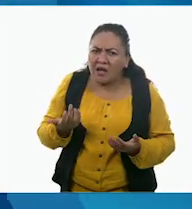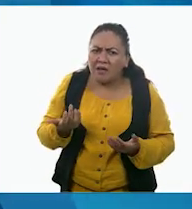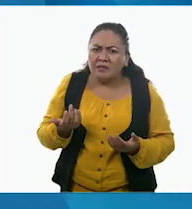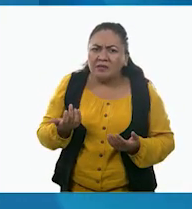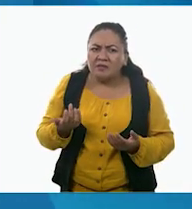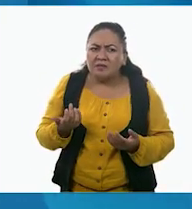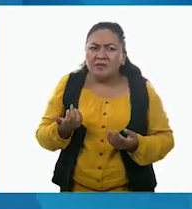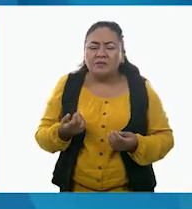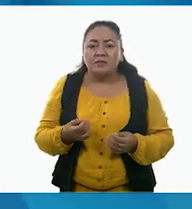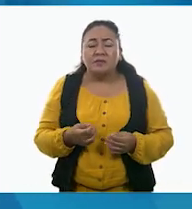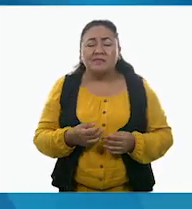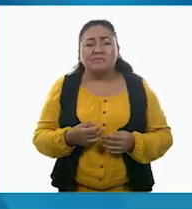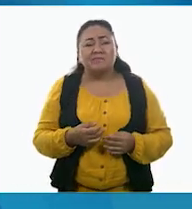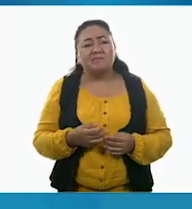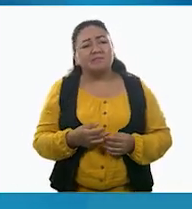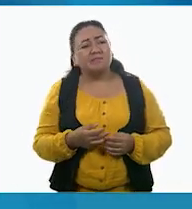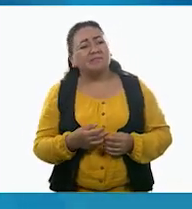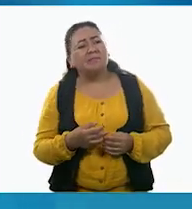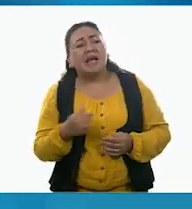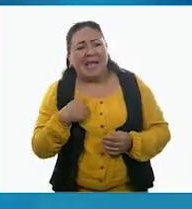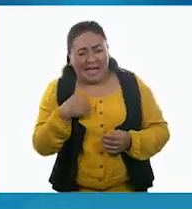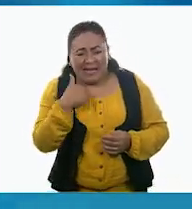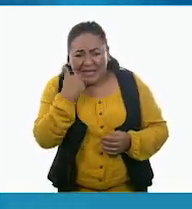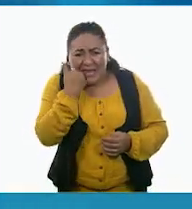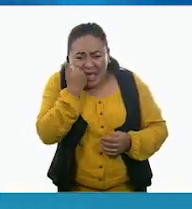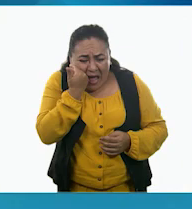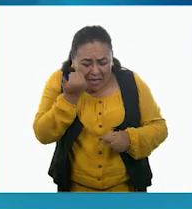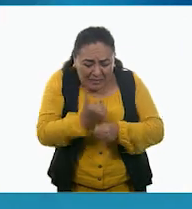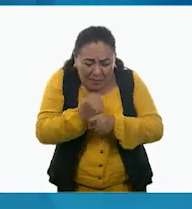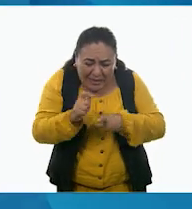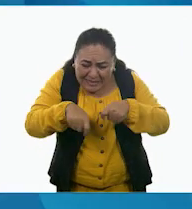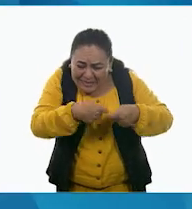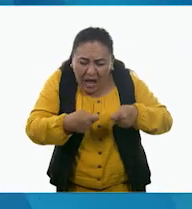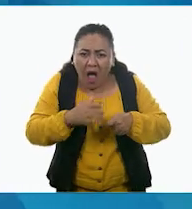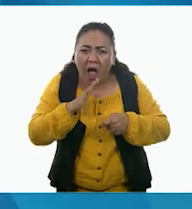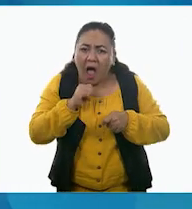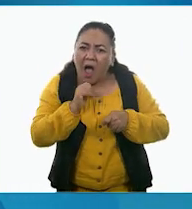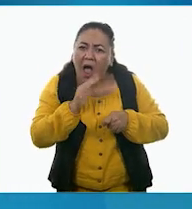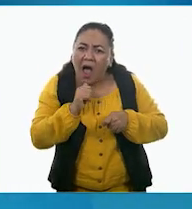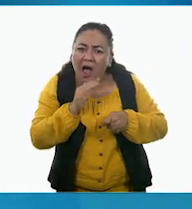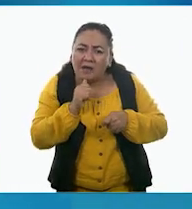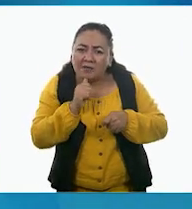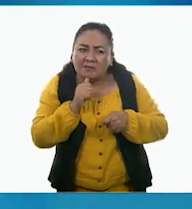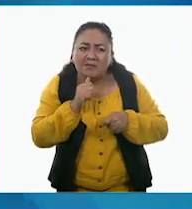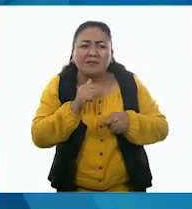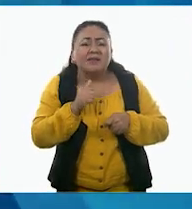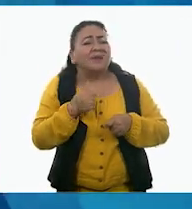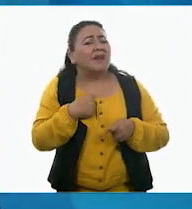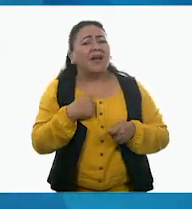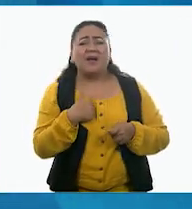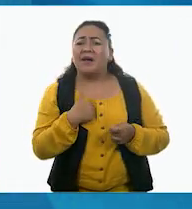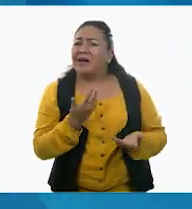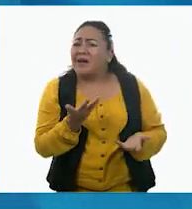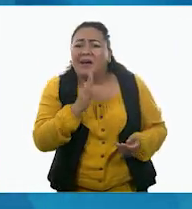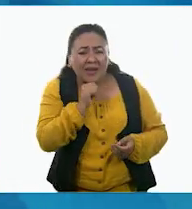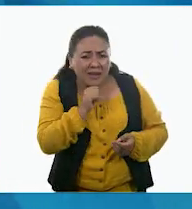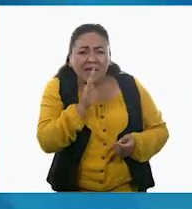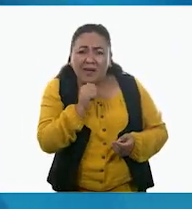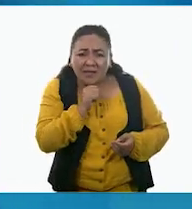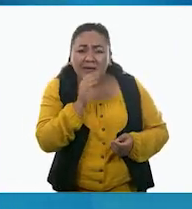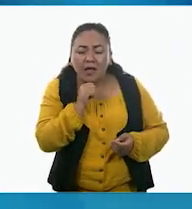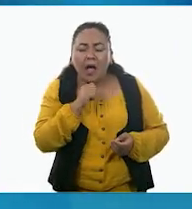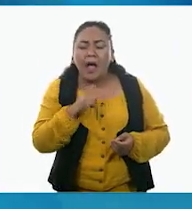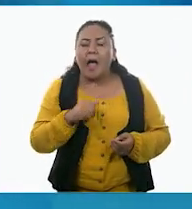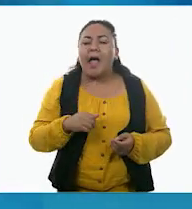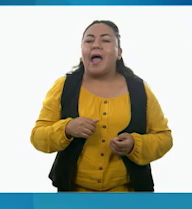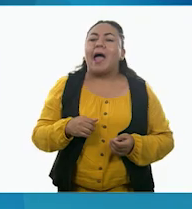el quino? ¡Pampa ni yeye coa ni quilpis nocac! ¡Cuan amo ni hueli!